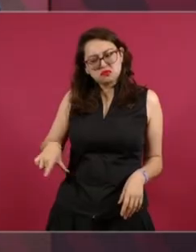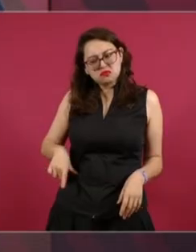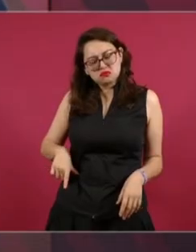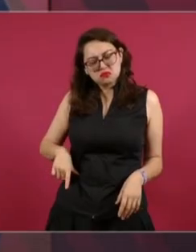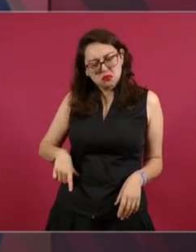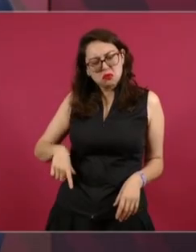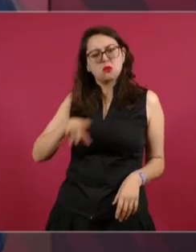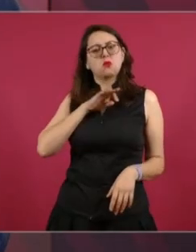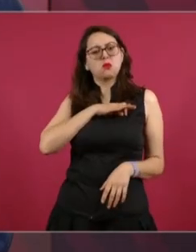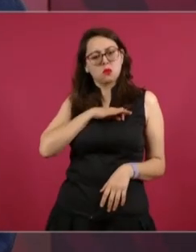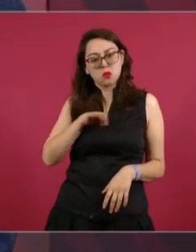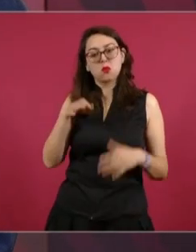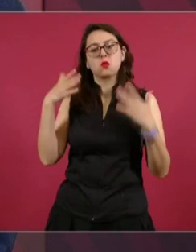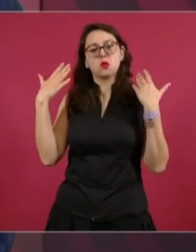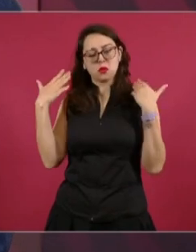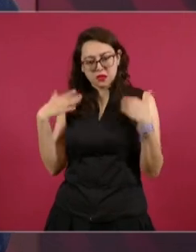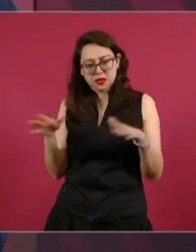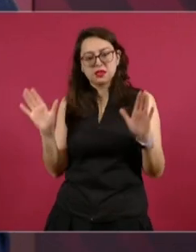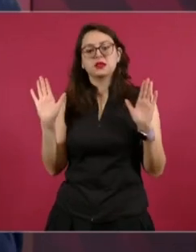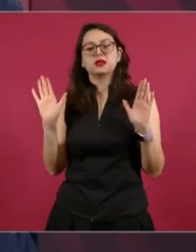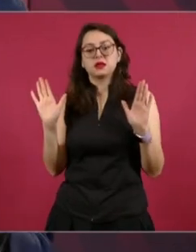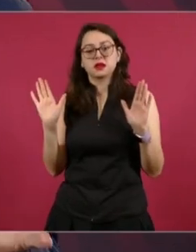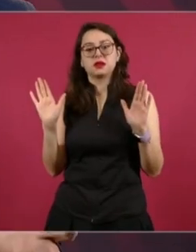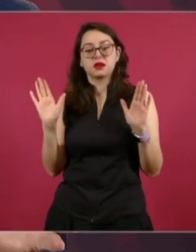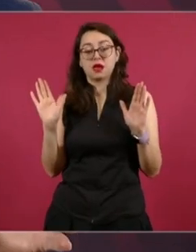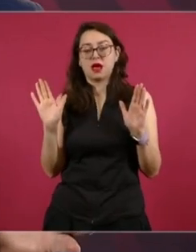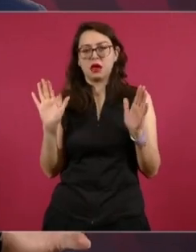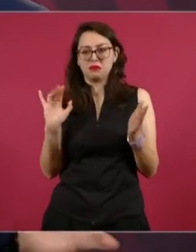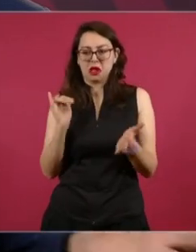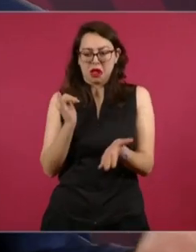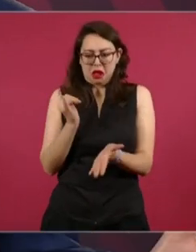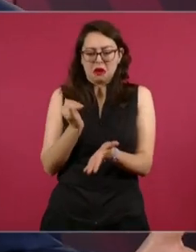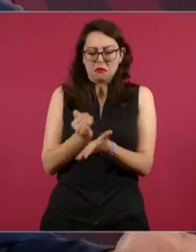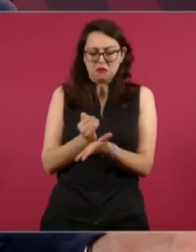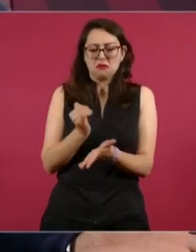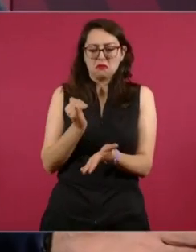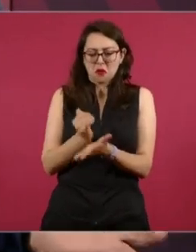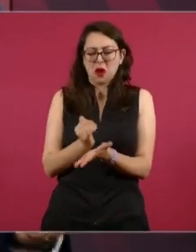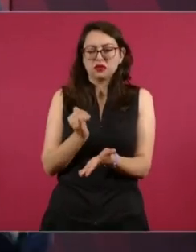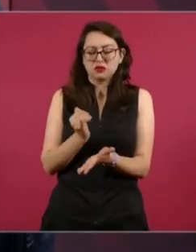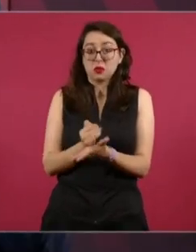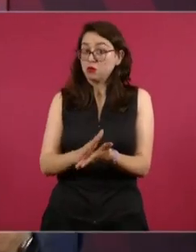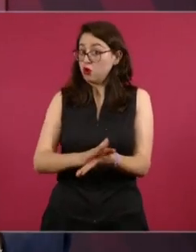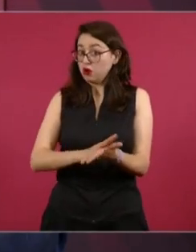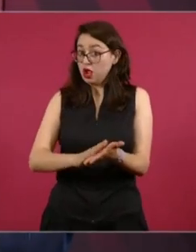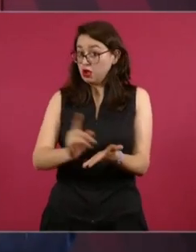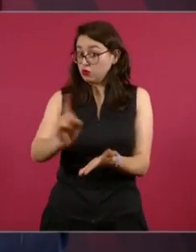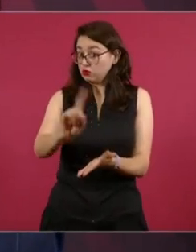nosotros, sin condonar nada,